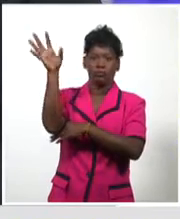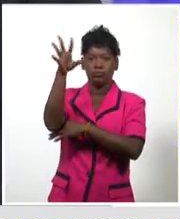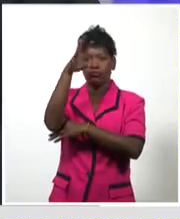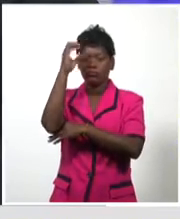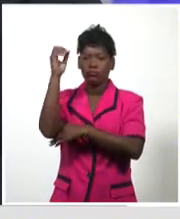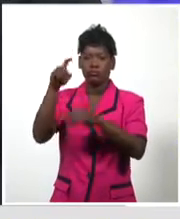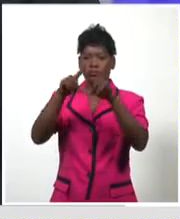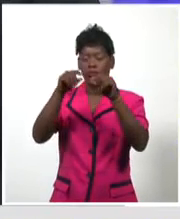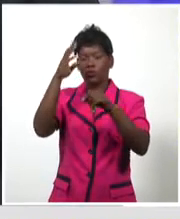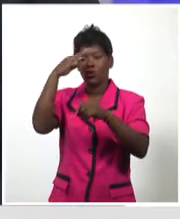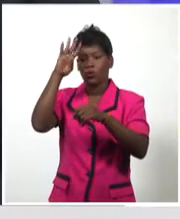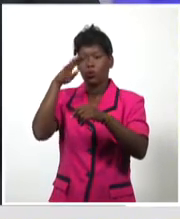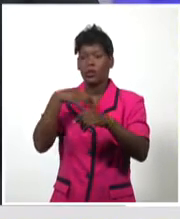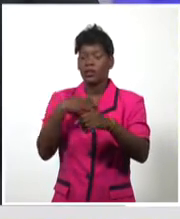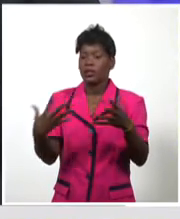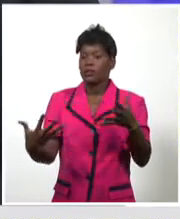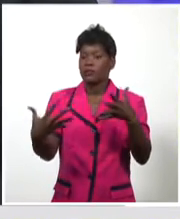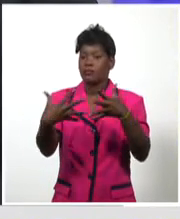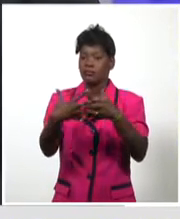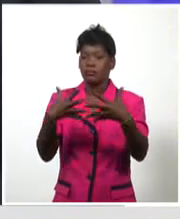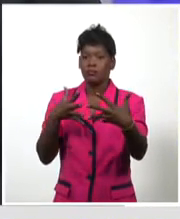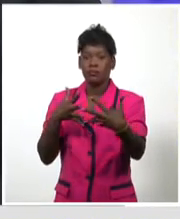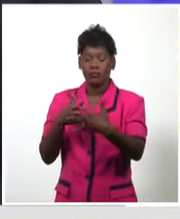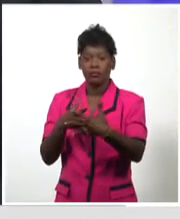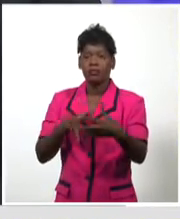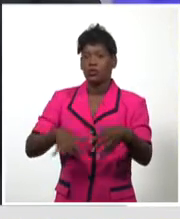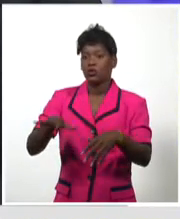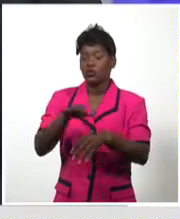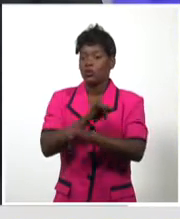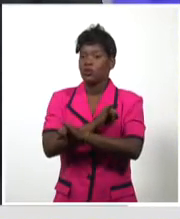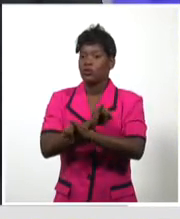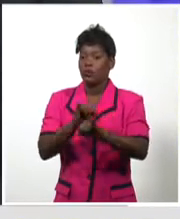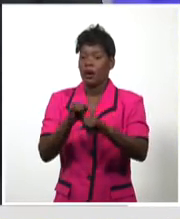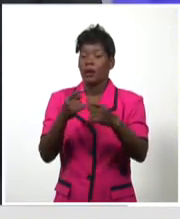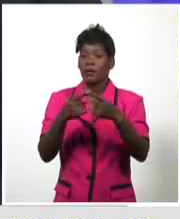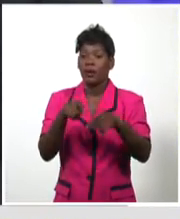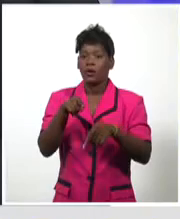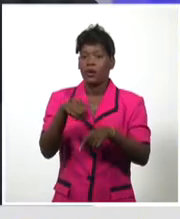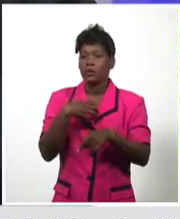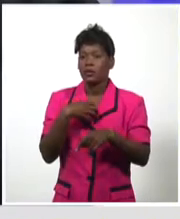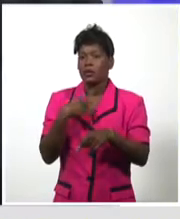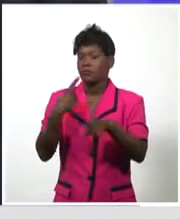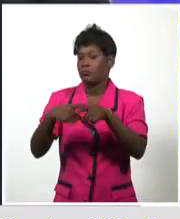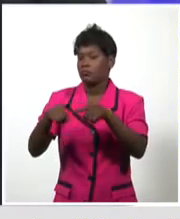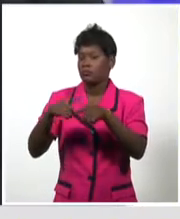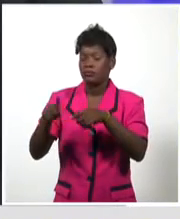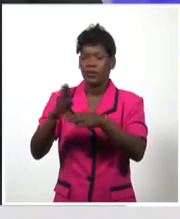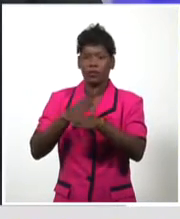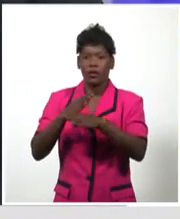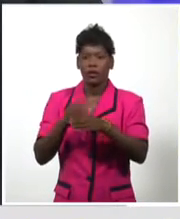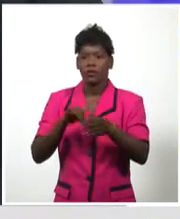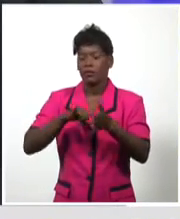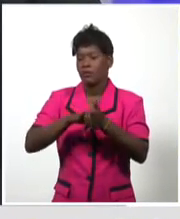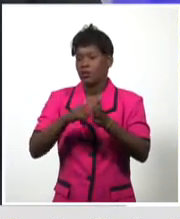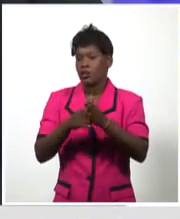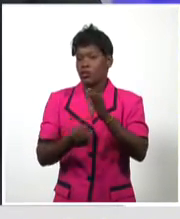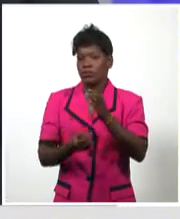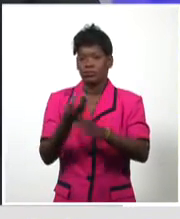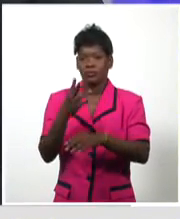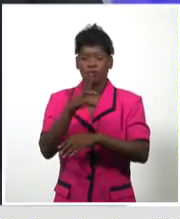De hecho, los proyectos nuestros de investigación, hoy se desarrollan 43 proyectos de investigación pero se desarrollan en todo el país, con